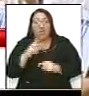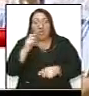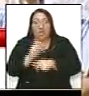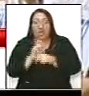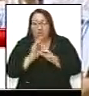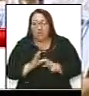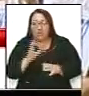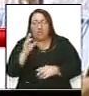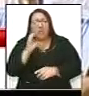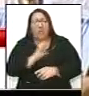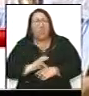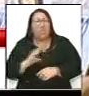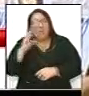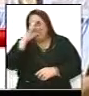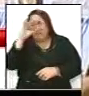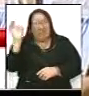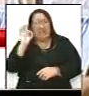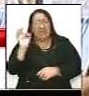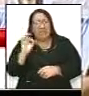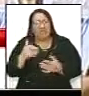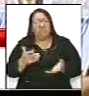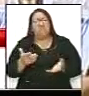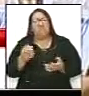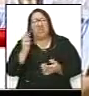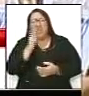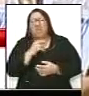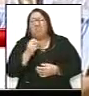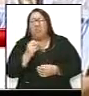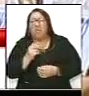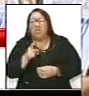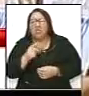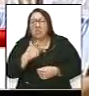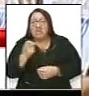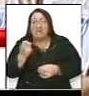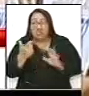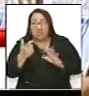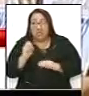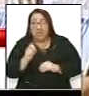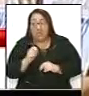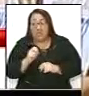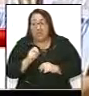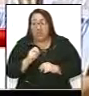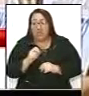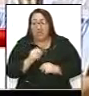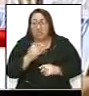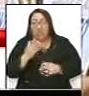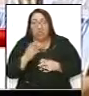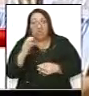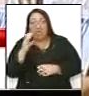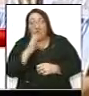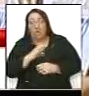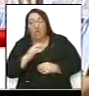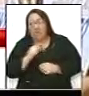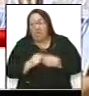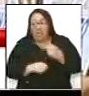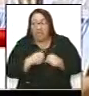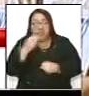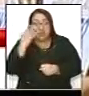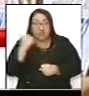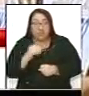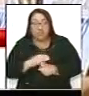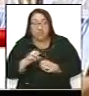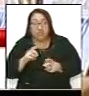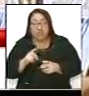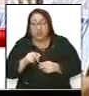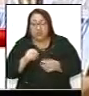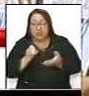de conducta. Y me llamó mucho la atención porque eran de esos 370 habían tenido problemas de conducta y el año pasado habían